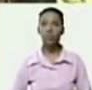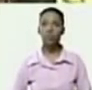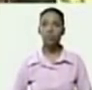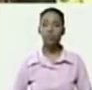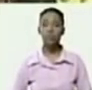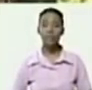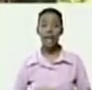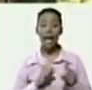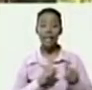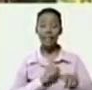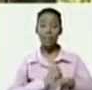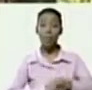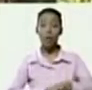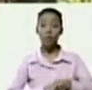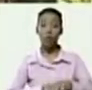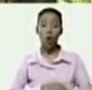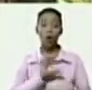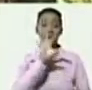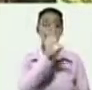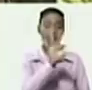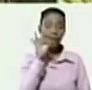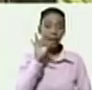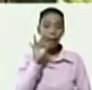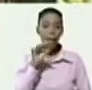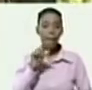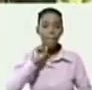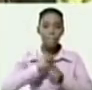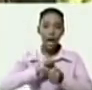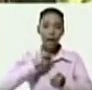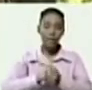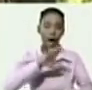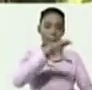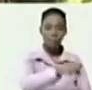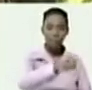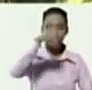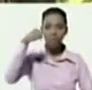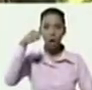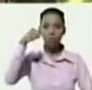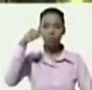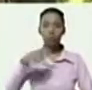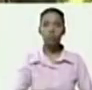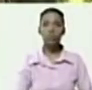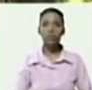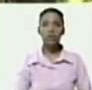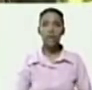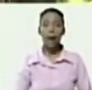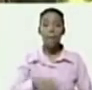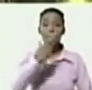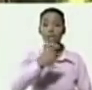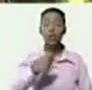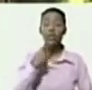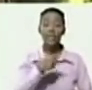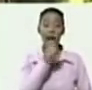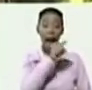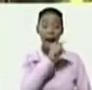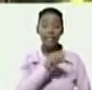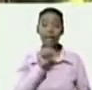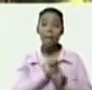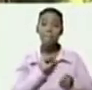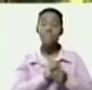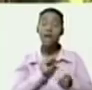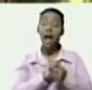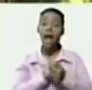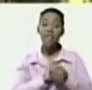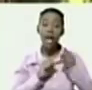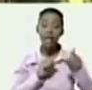Para ese momento escogieron una roca, una piedra. Y la gente decía hace años, esa es la piedra donde que